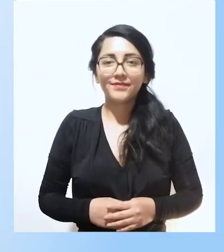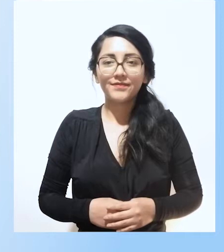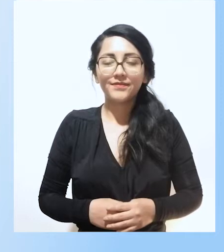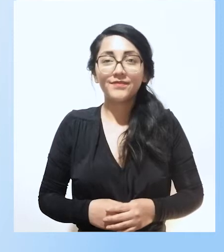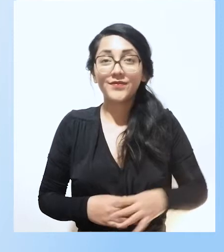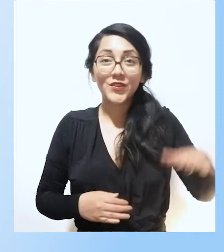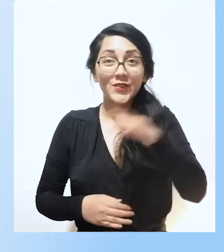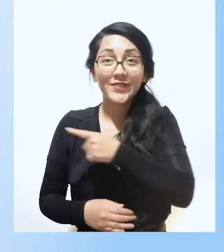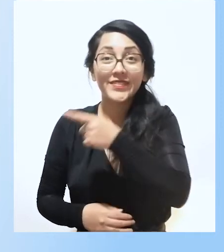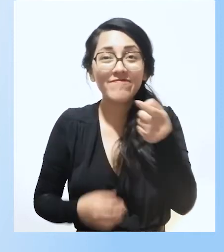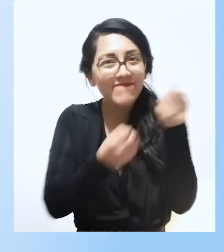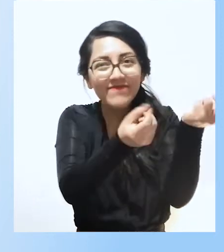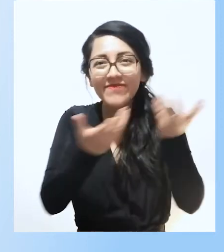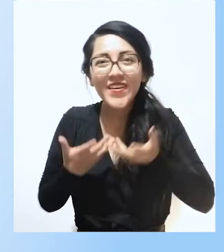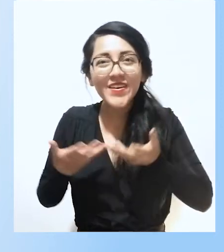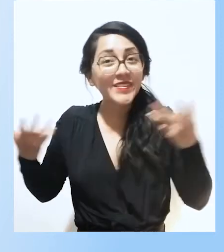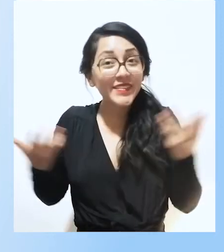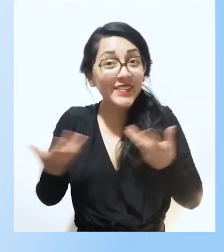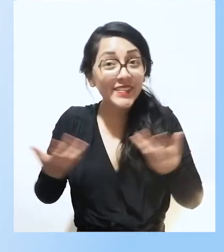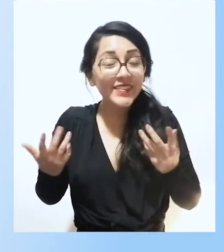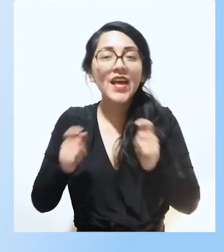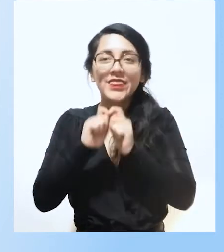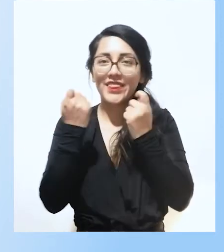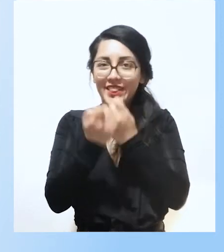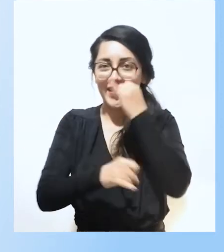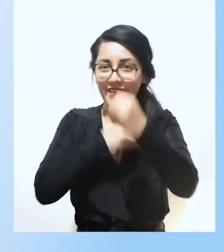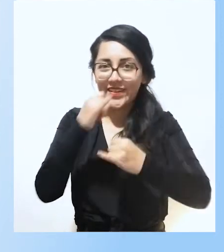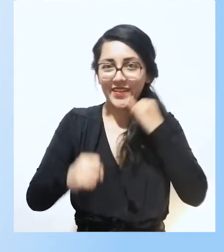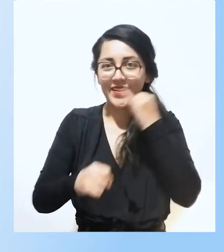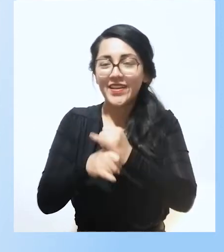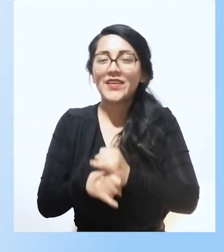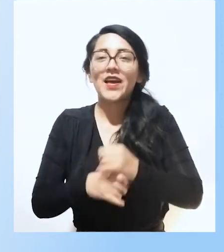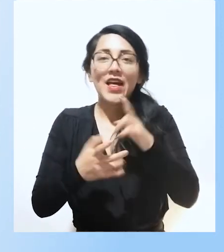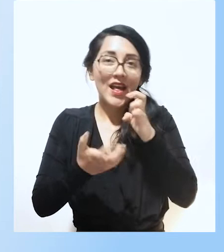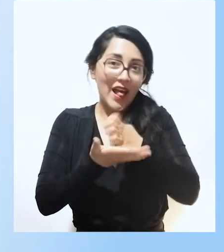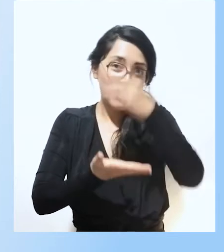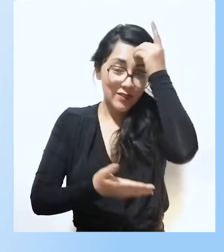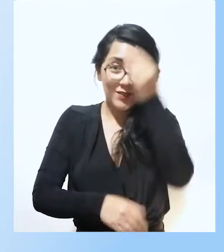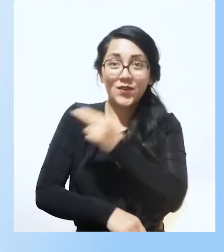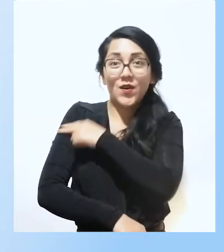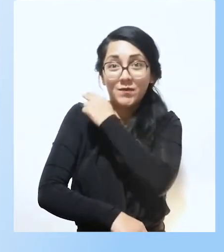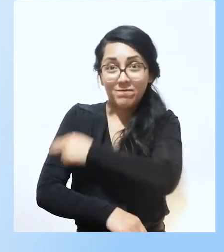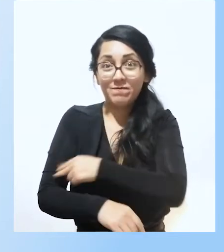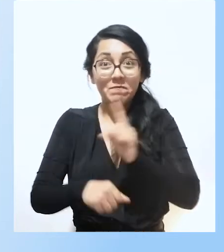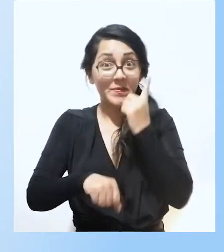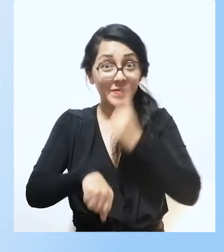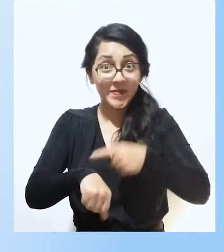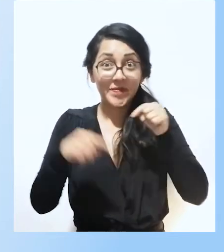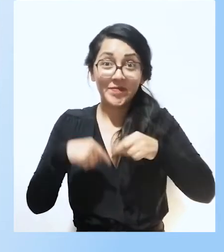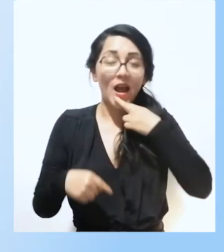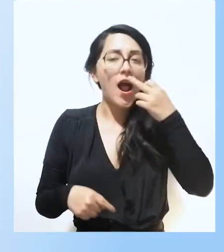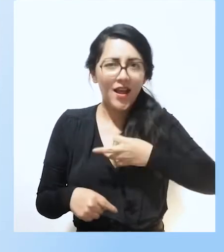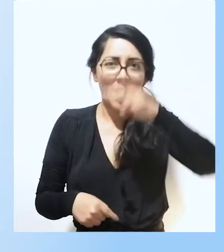Quiero darle a todos y a todas la bienvenida al primer taller internacional de pedagogía hospitalaria, una realidad en el Perú. El día de hoy